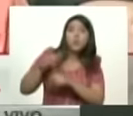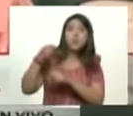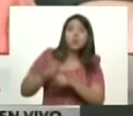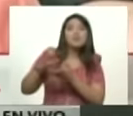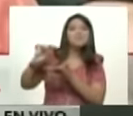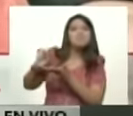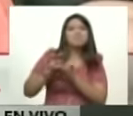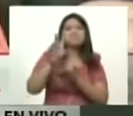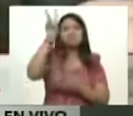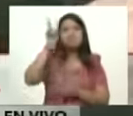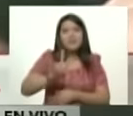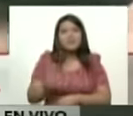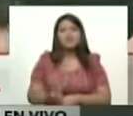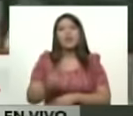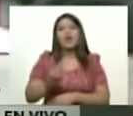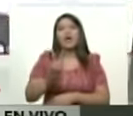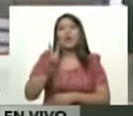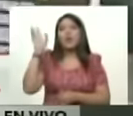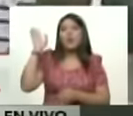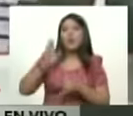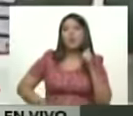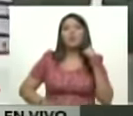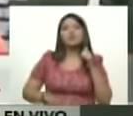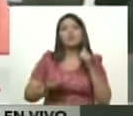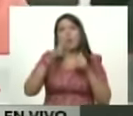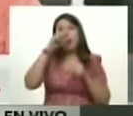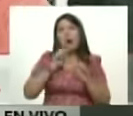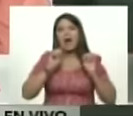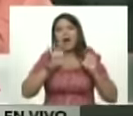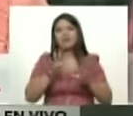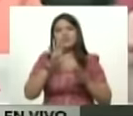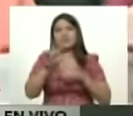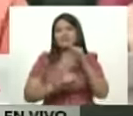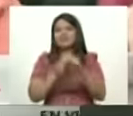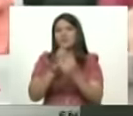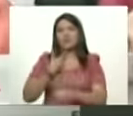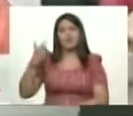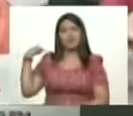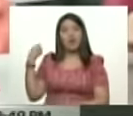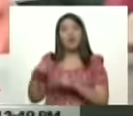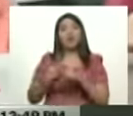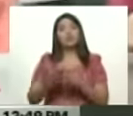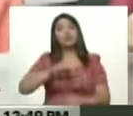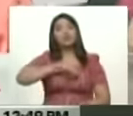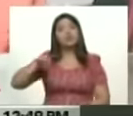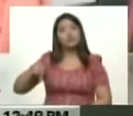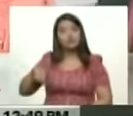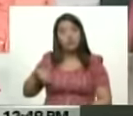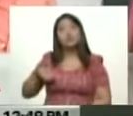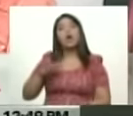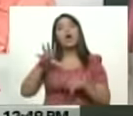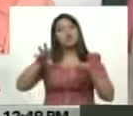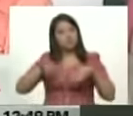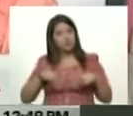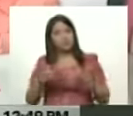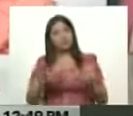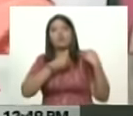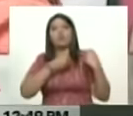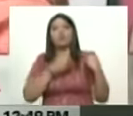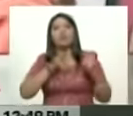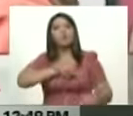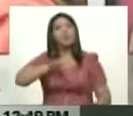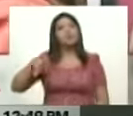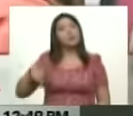Venezuela el último siglo, la última década del siglo pasado. Así que nosotros asumimos con humildad la parte que nos toca